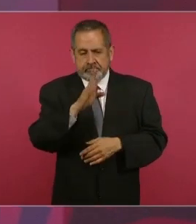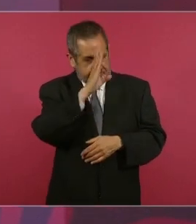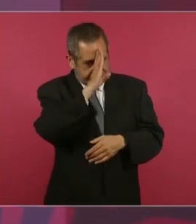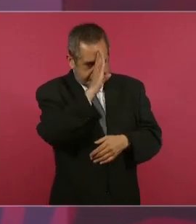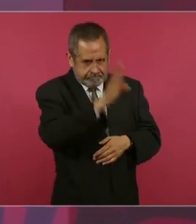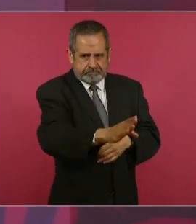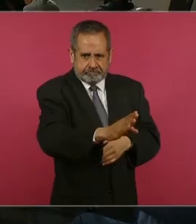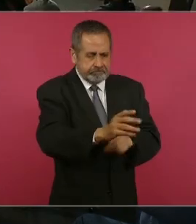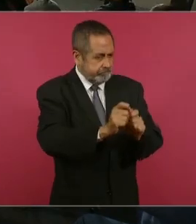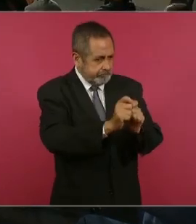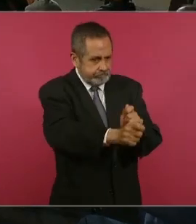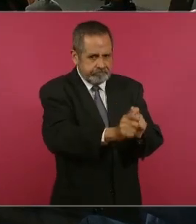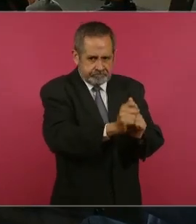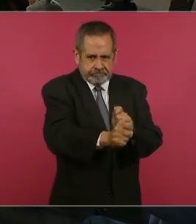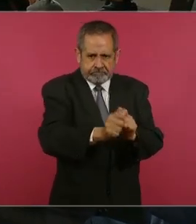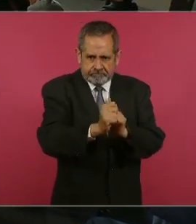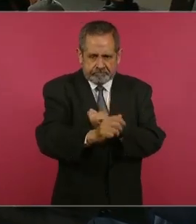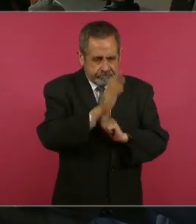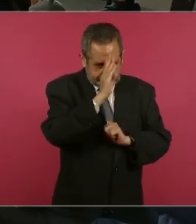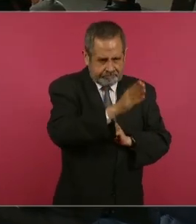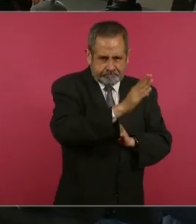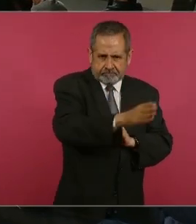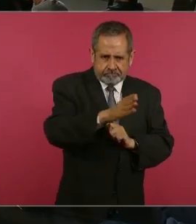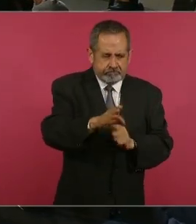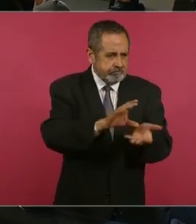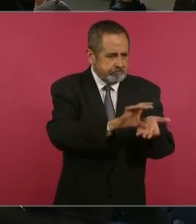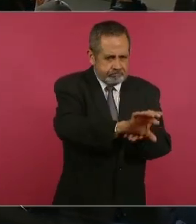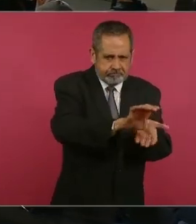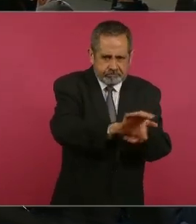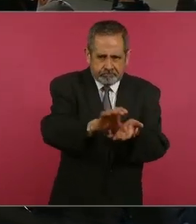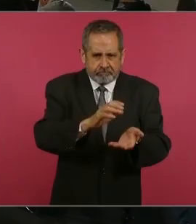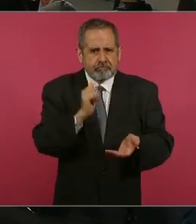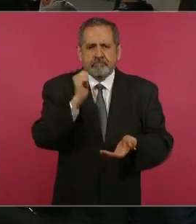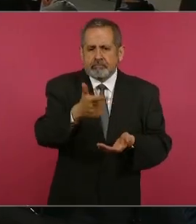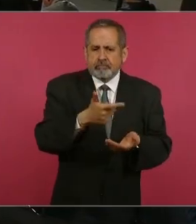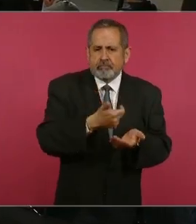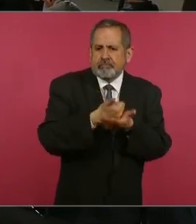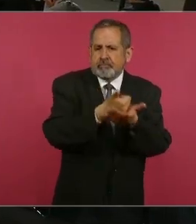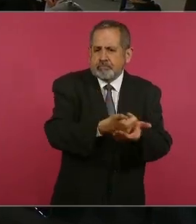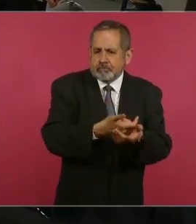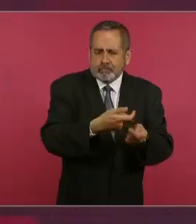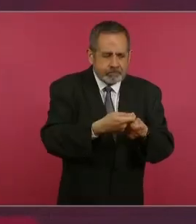un apoyo a los agricultores, porque hay